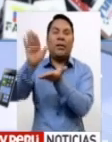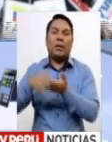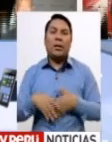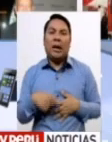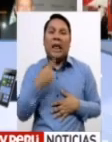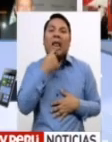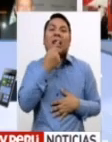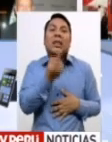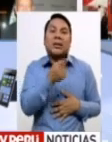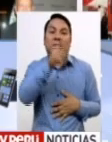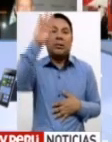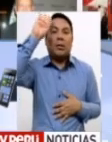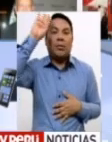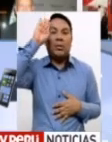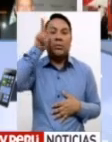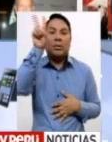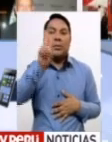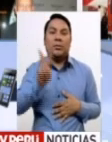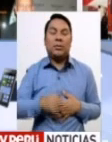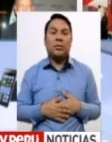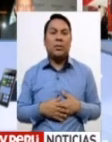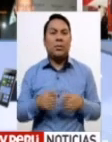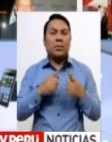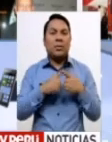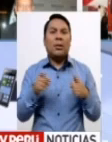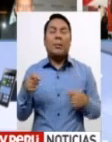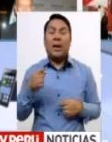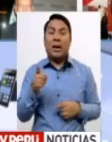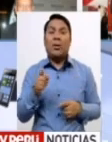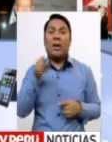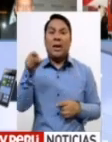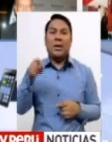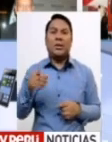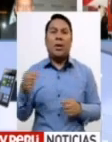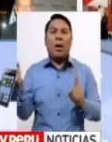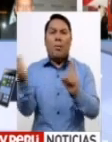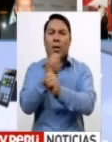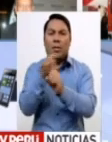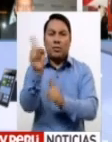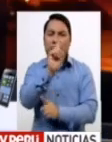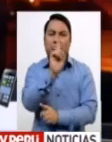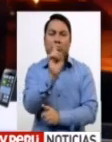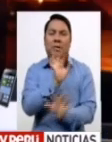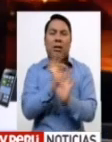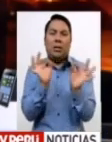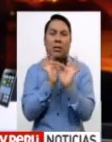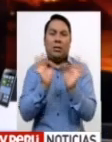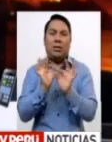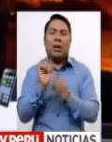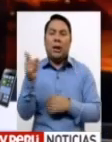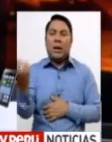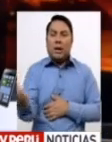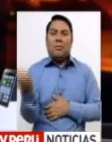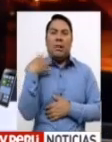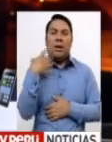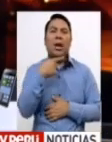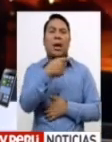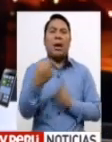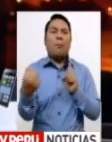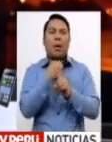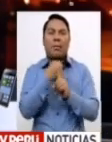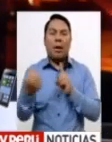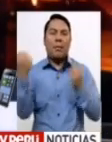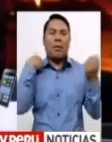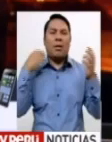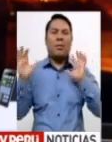enfático en que no han recibido ningún maltrato físico los tres periodistas, esto me lo han asegurado